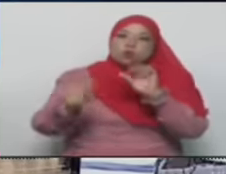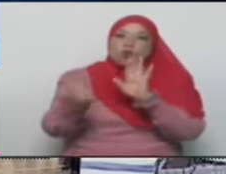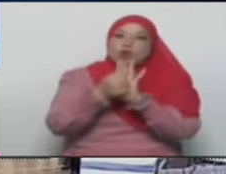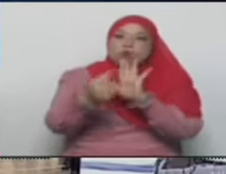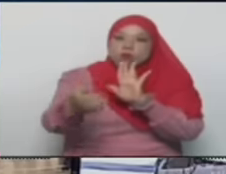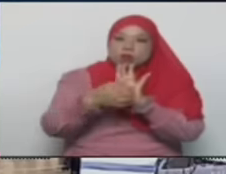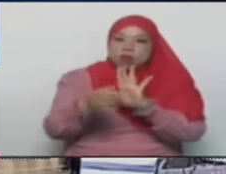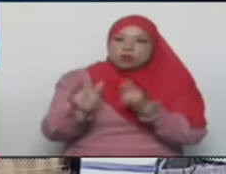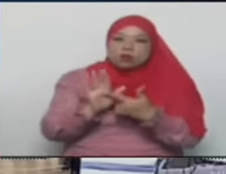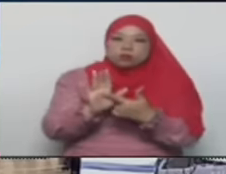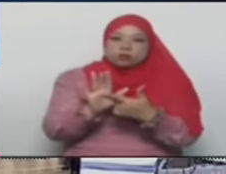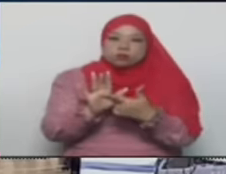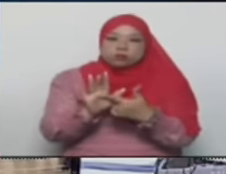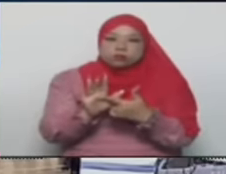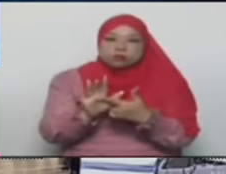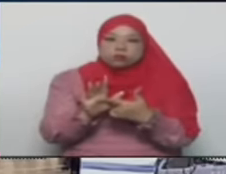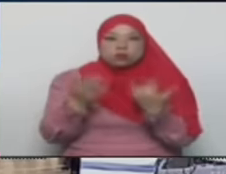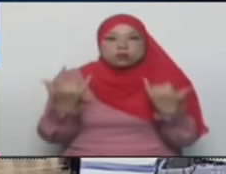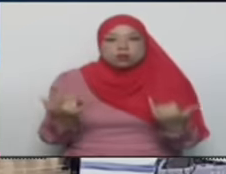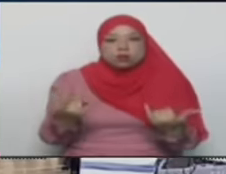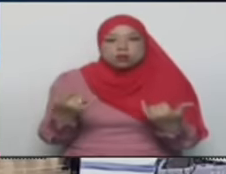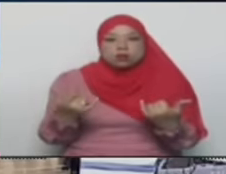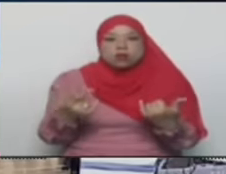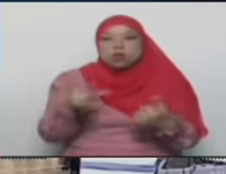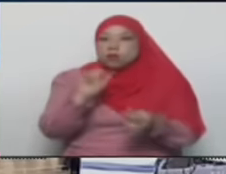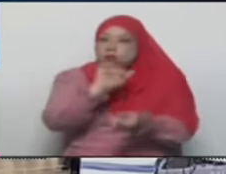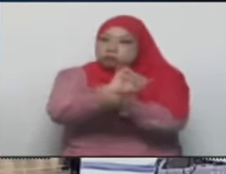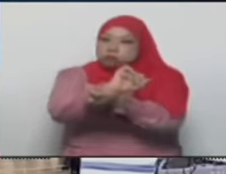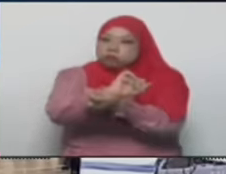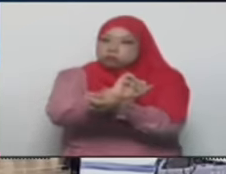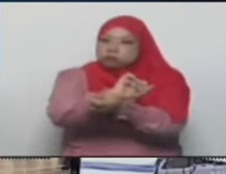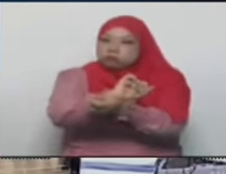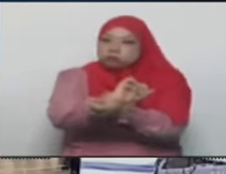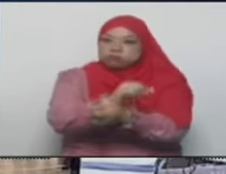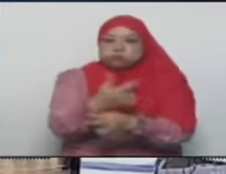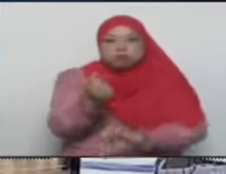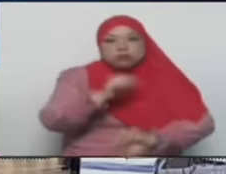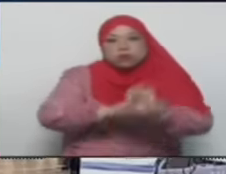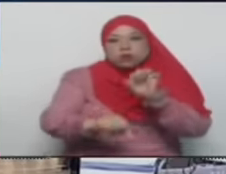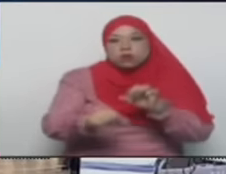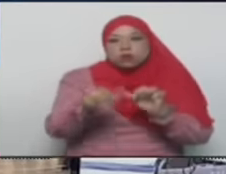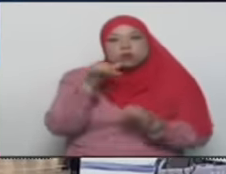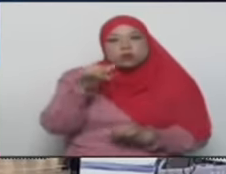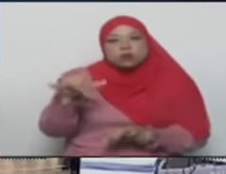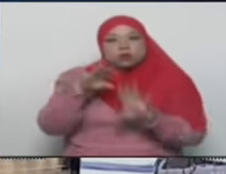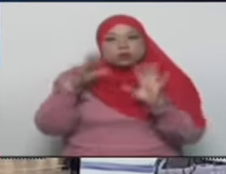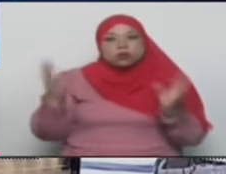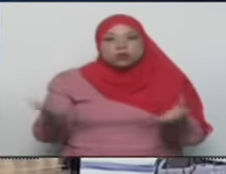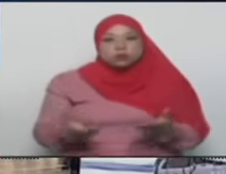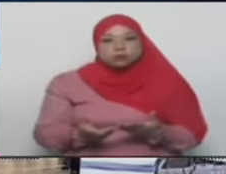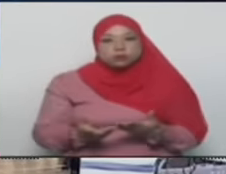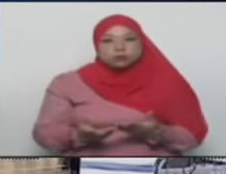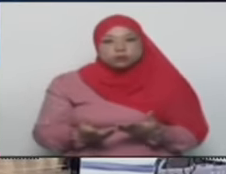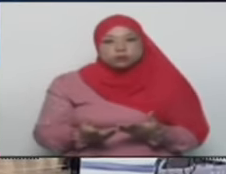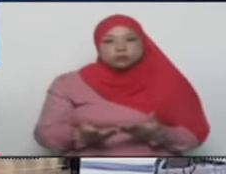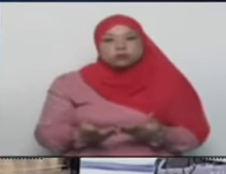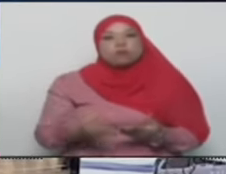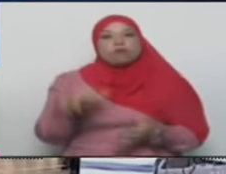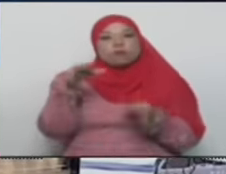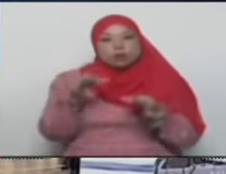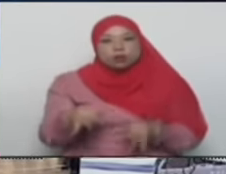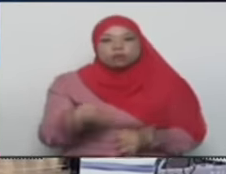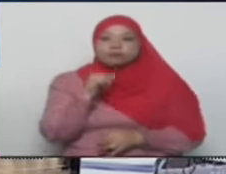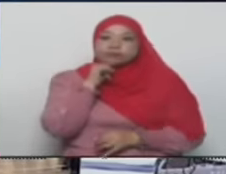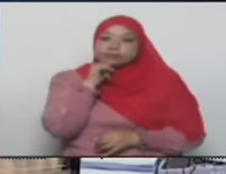Estado. Y ahí fue cuando yo lo agarré, ¡pum!, para enfrentarlo y denunciarlo ante el mundo, y ha quedado realmente